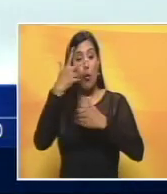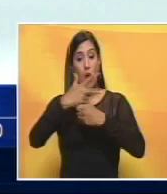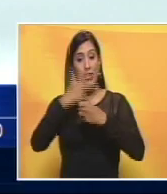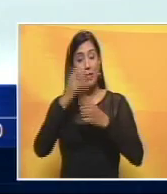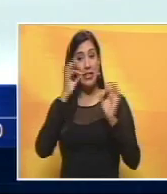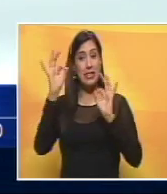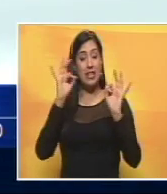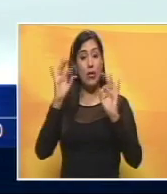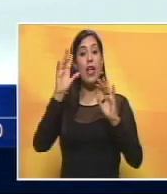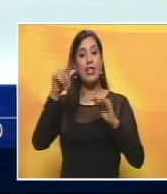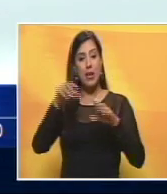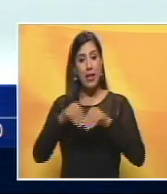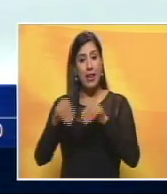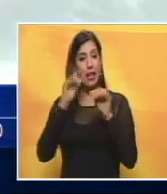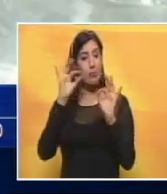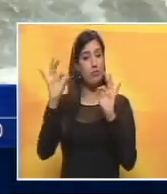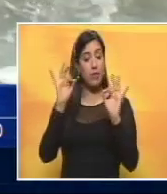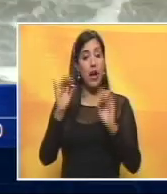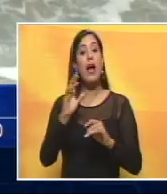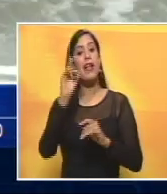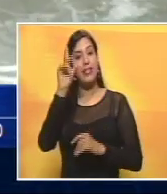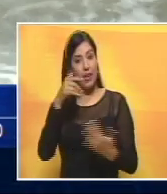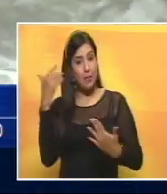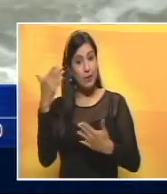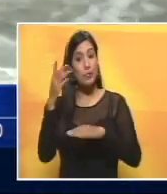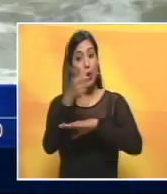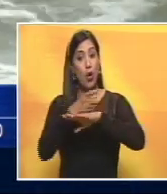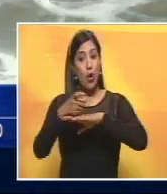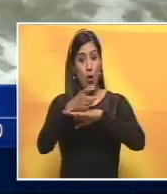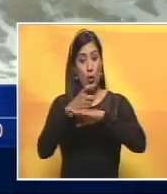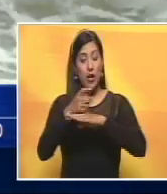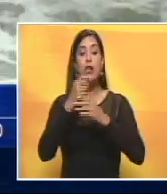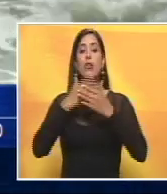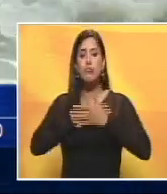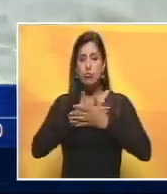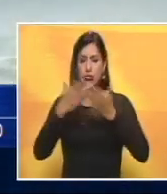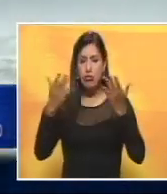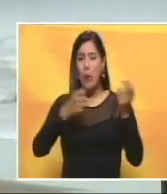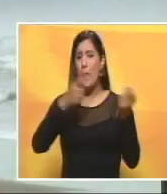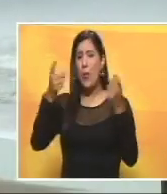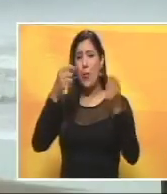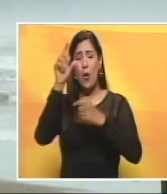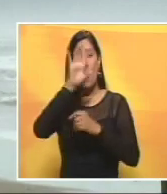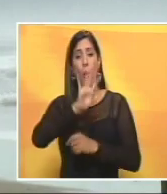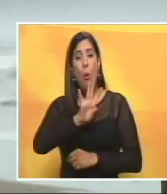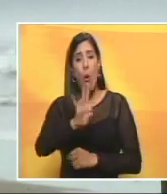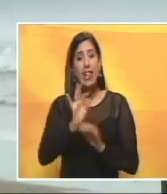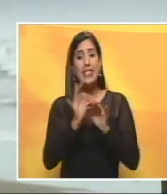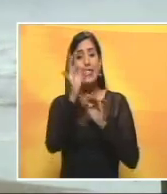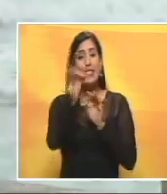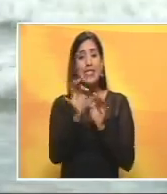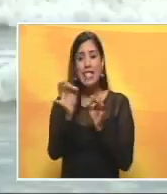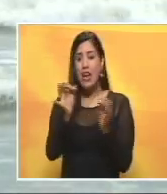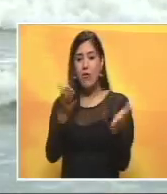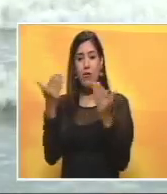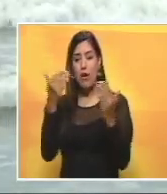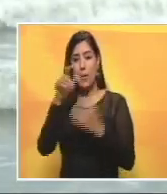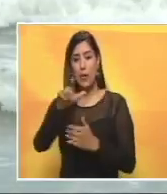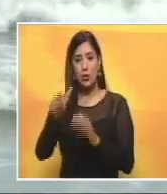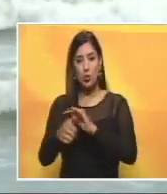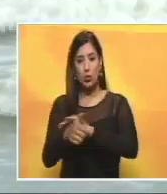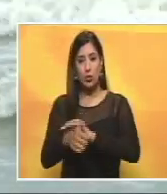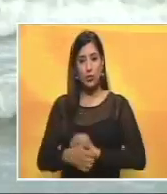seguridad marítima y terrestre. Asimismo, el gobierno ecuatoriano dispuso la evacuación en 4 islas de